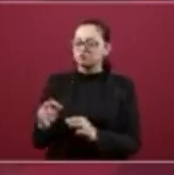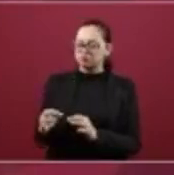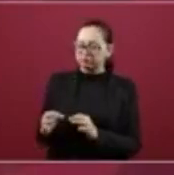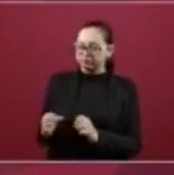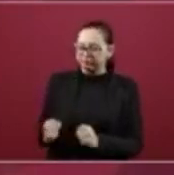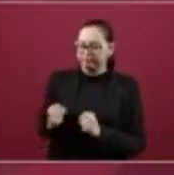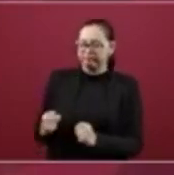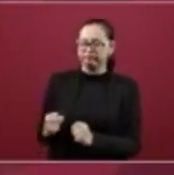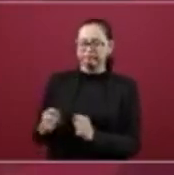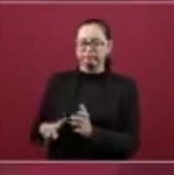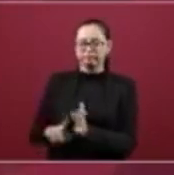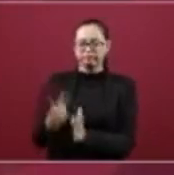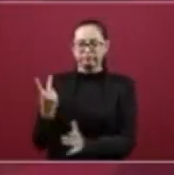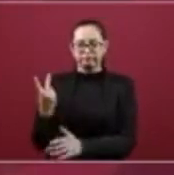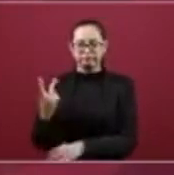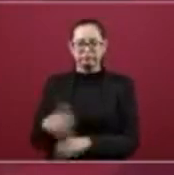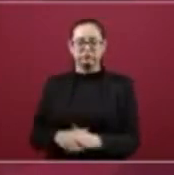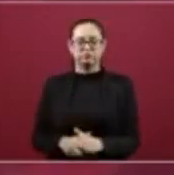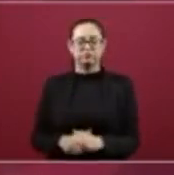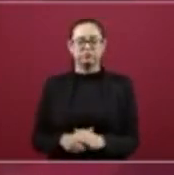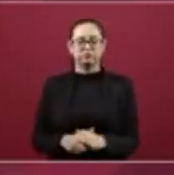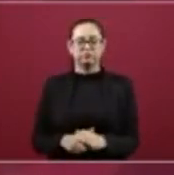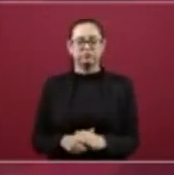Entonces, el director de Pemex,